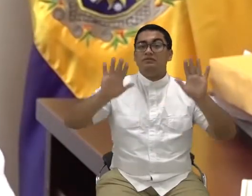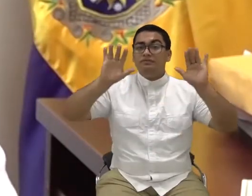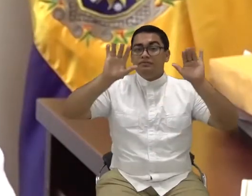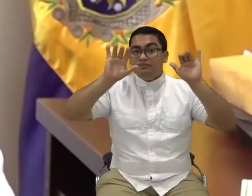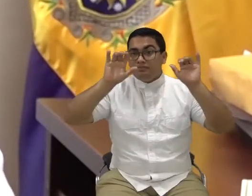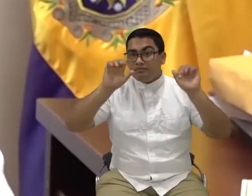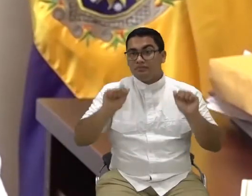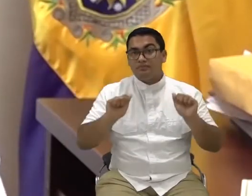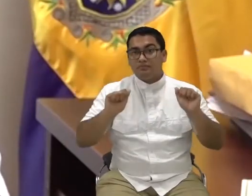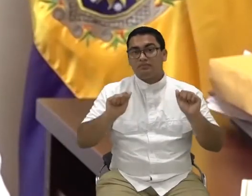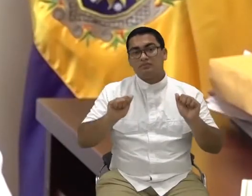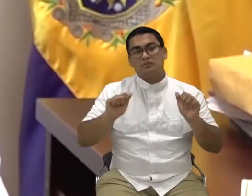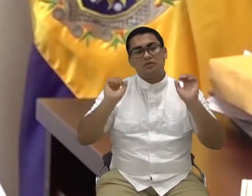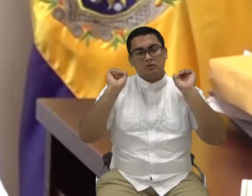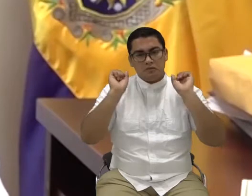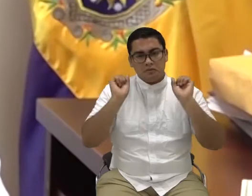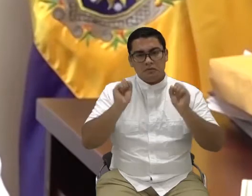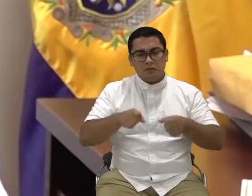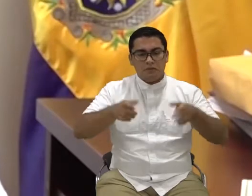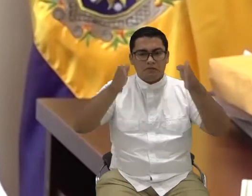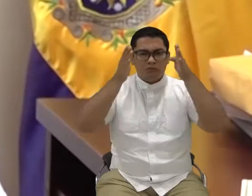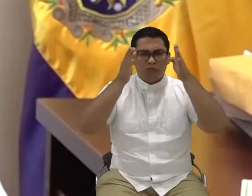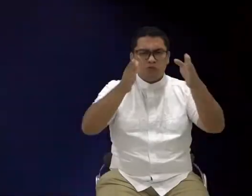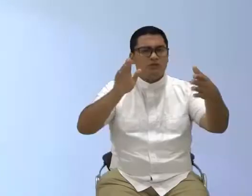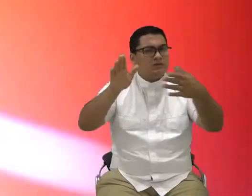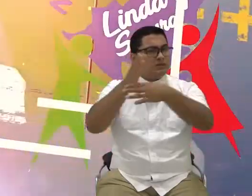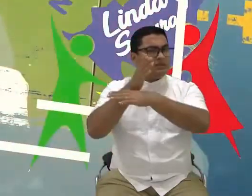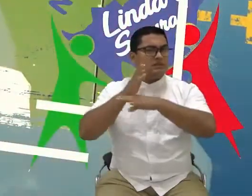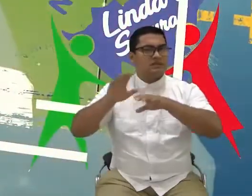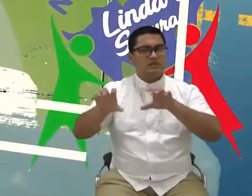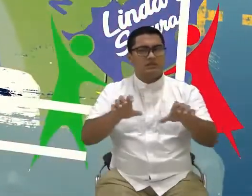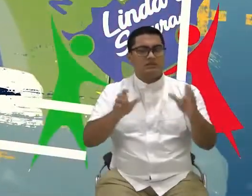se involucran de lleno en todas las actividades.